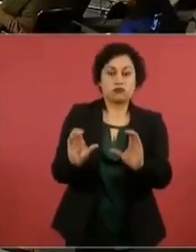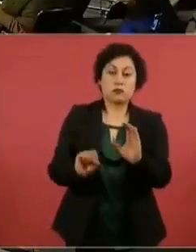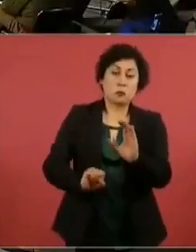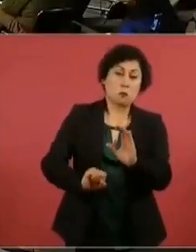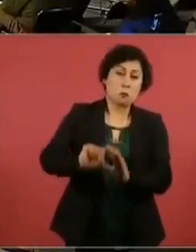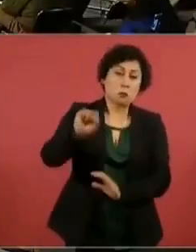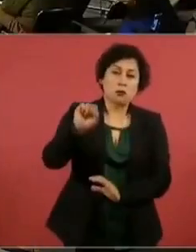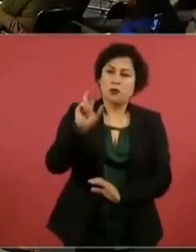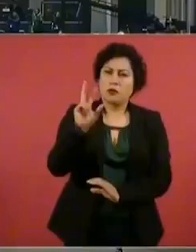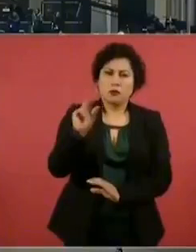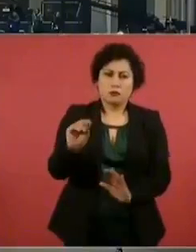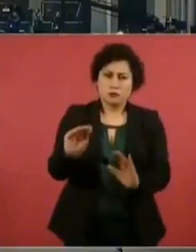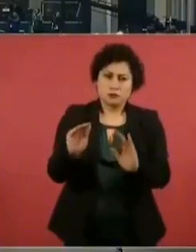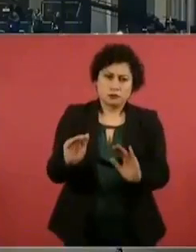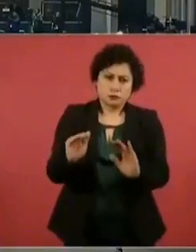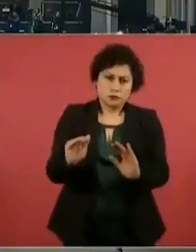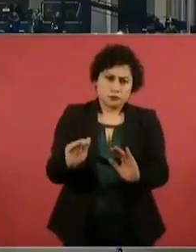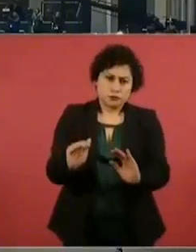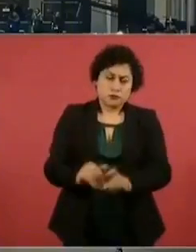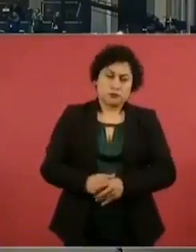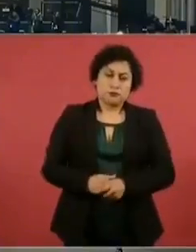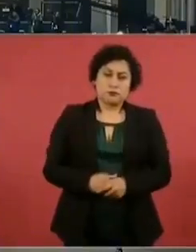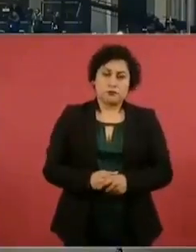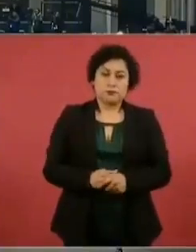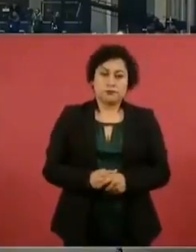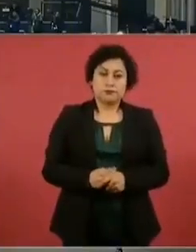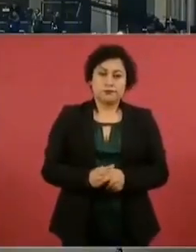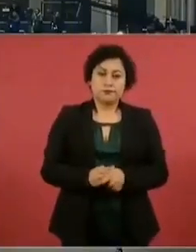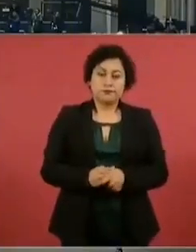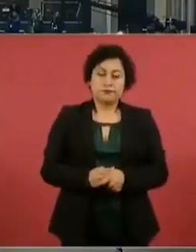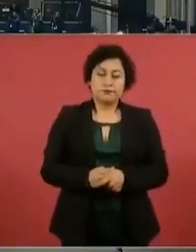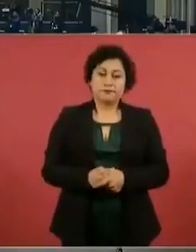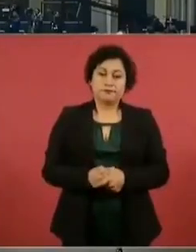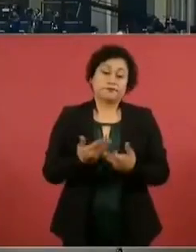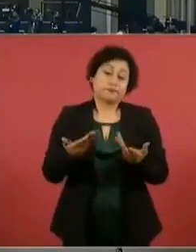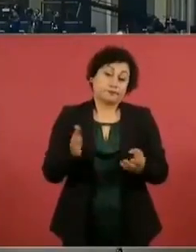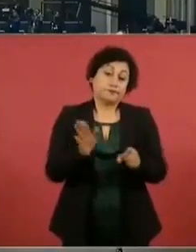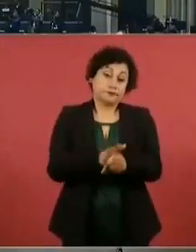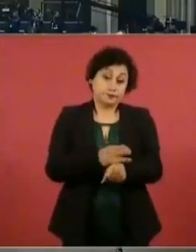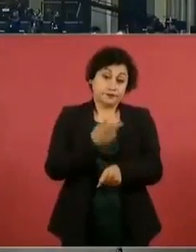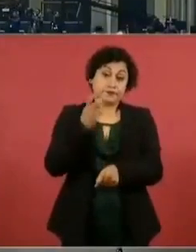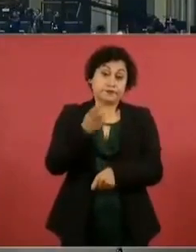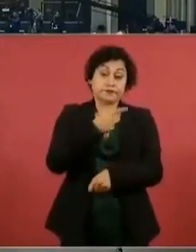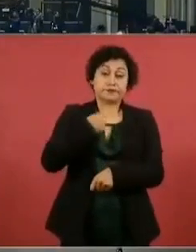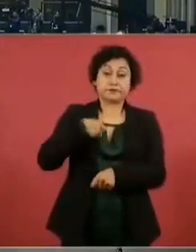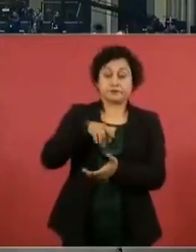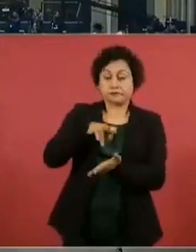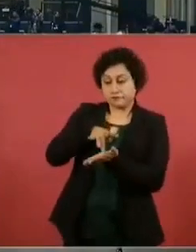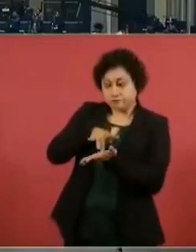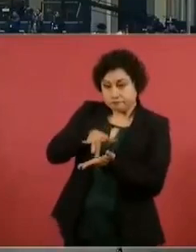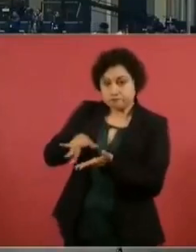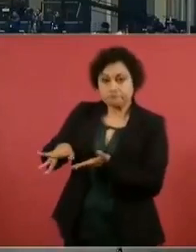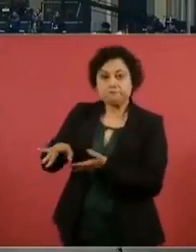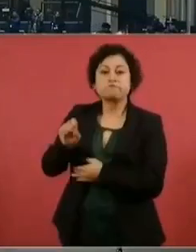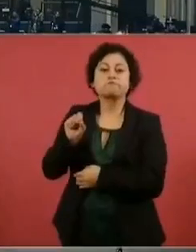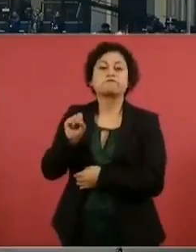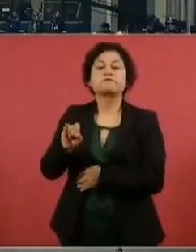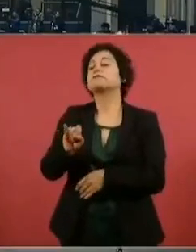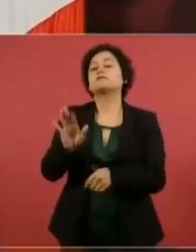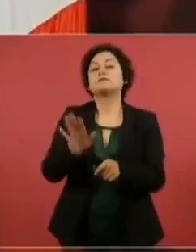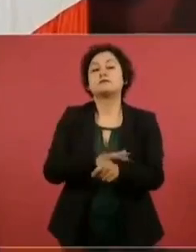aumente Pero por qué podemos apoyarle y en efecto Este es un